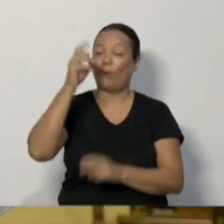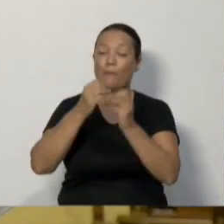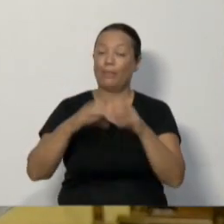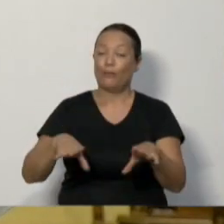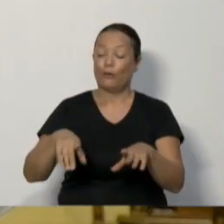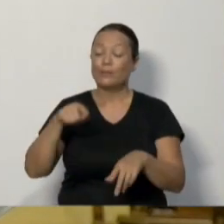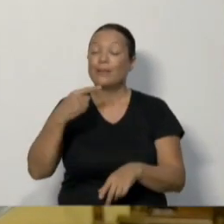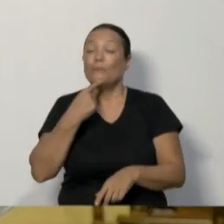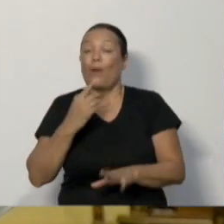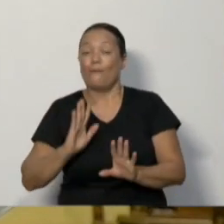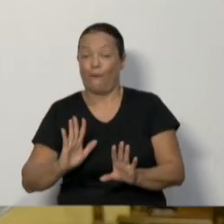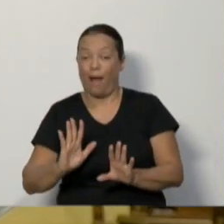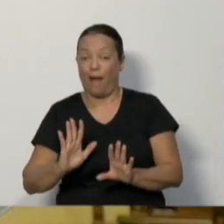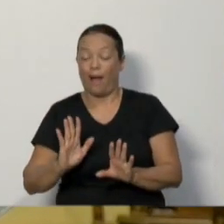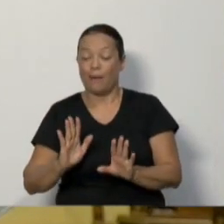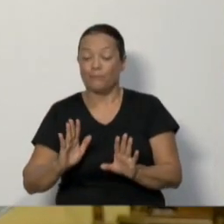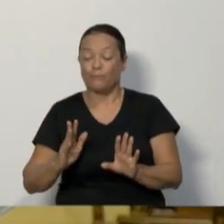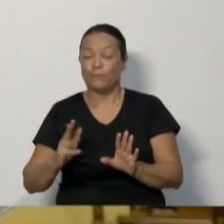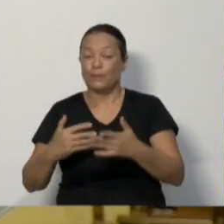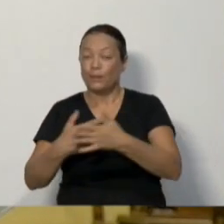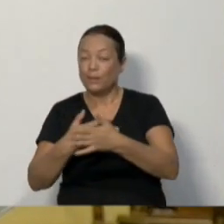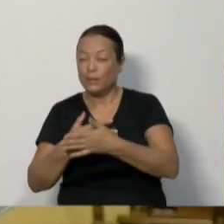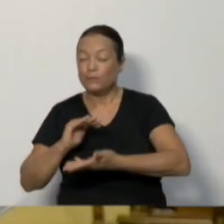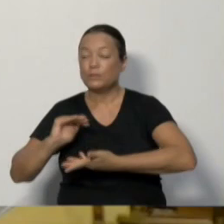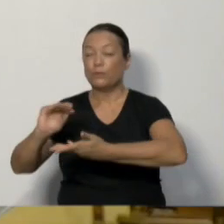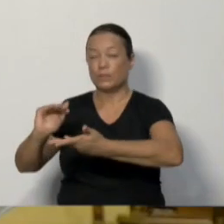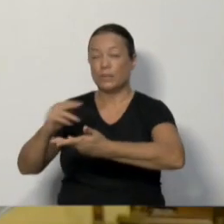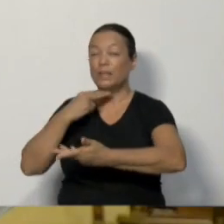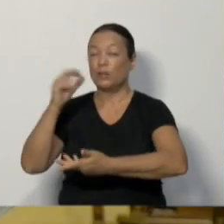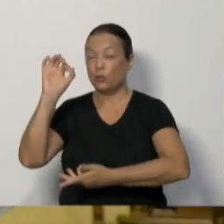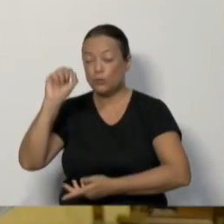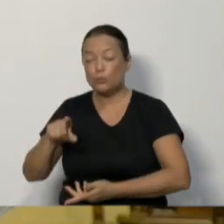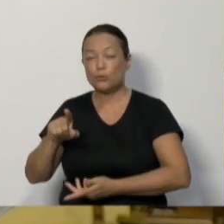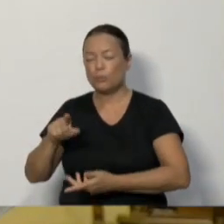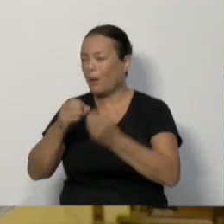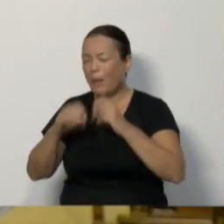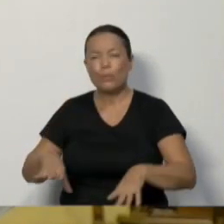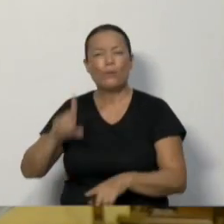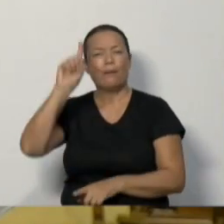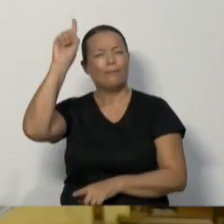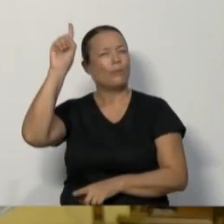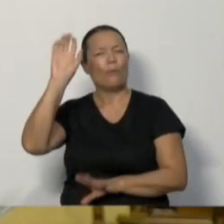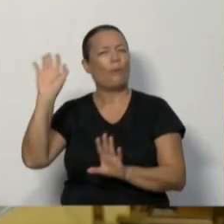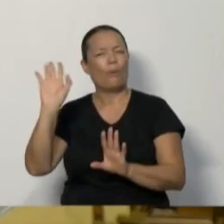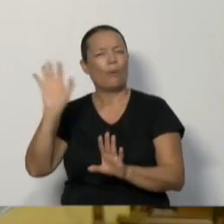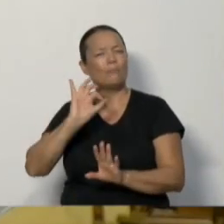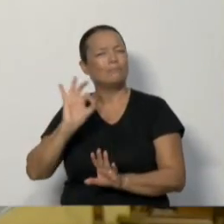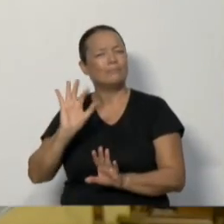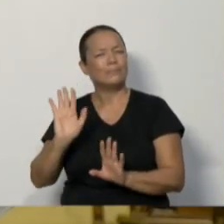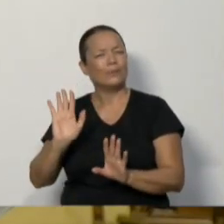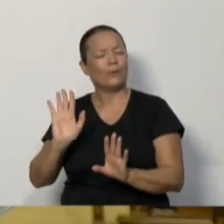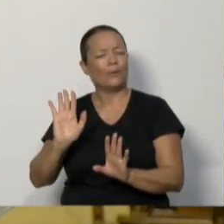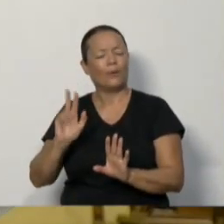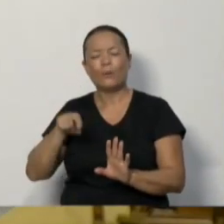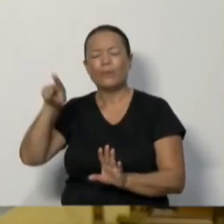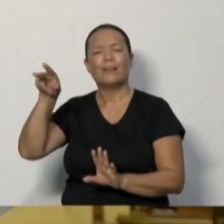enorme prueba de sacrificar a su hijo. Dios no abandona la